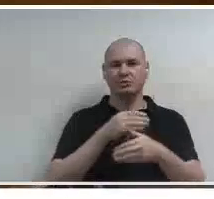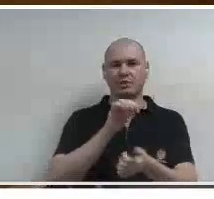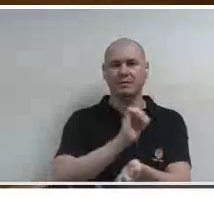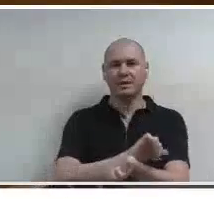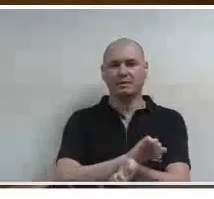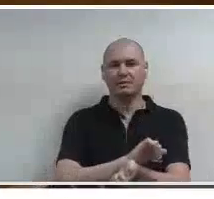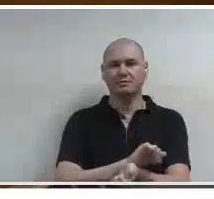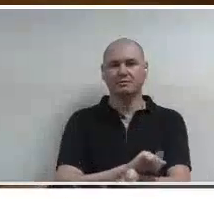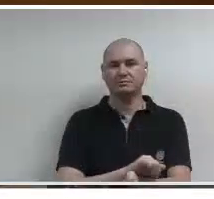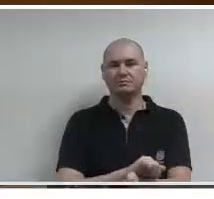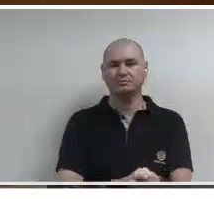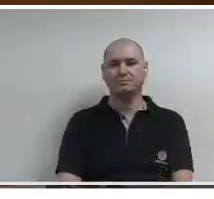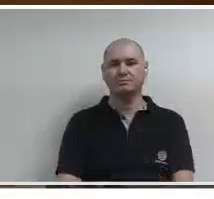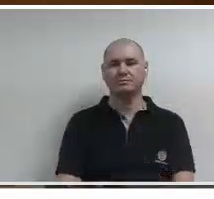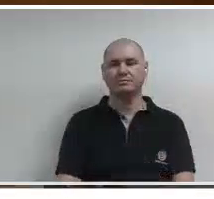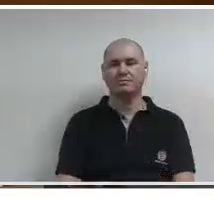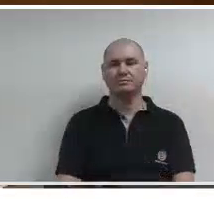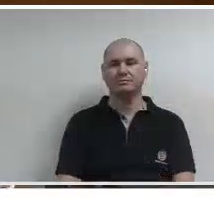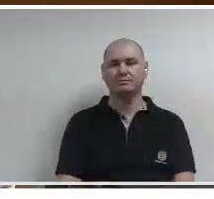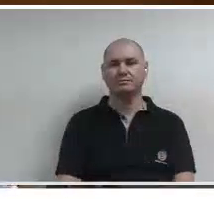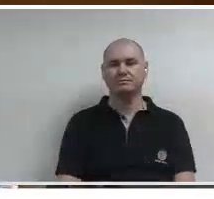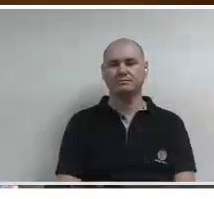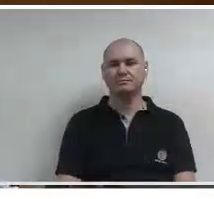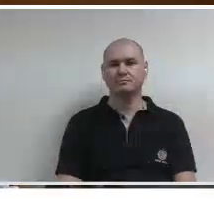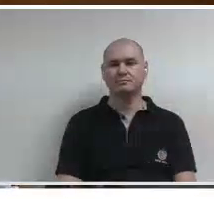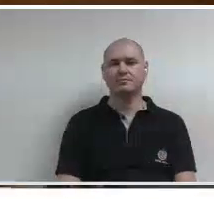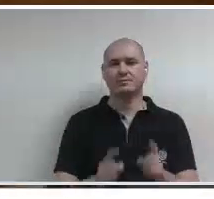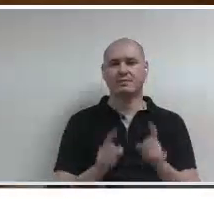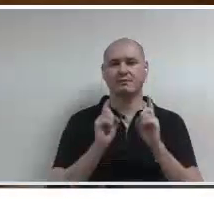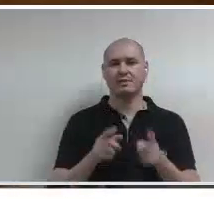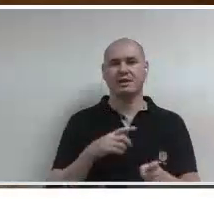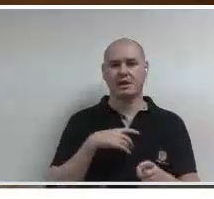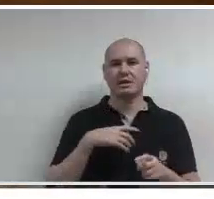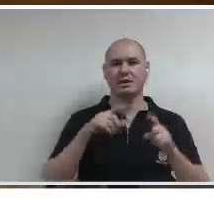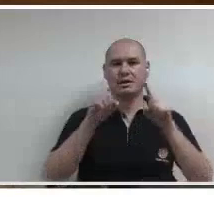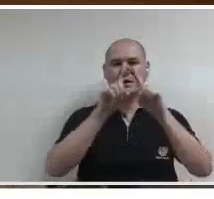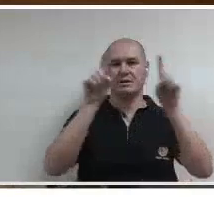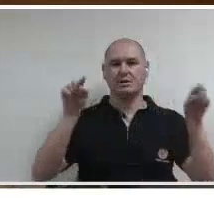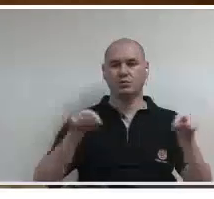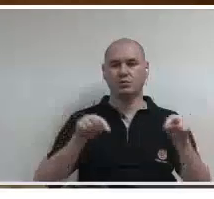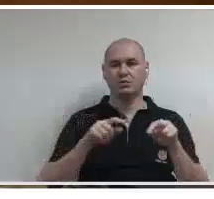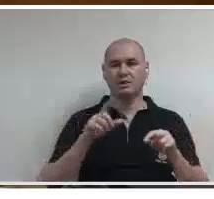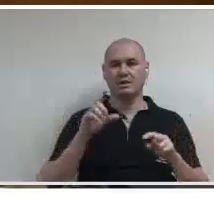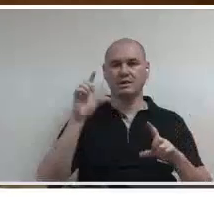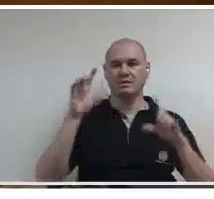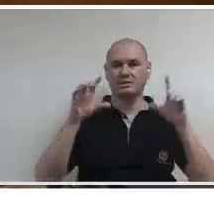máster de Derecho Penal y Procesal Penal, énfasis en litigación empresarial, ABI,